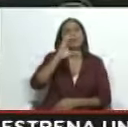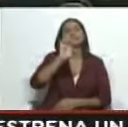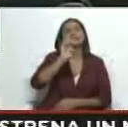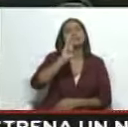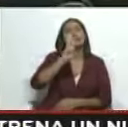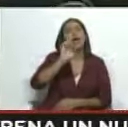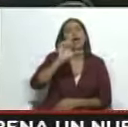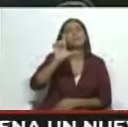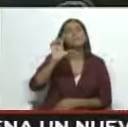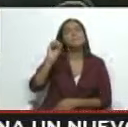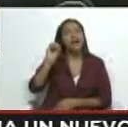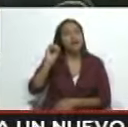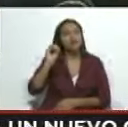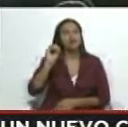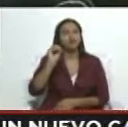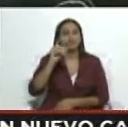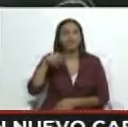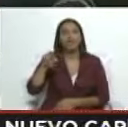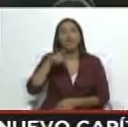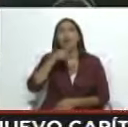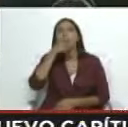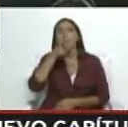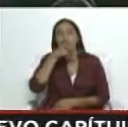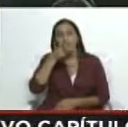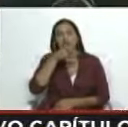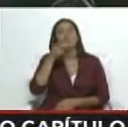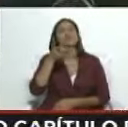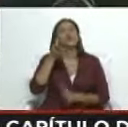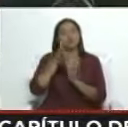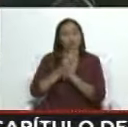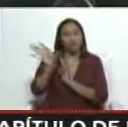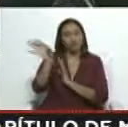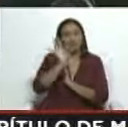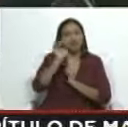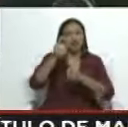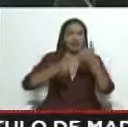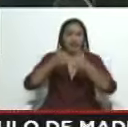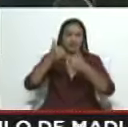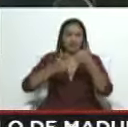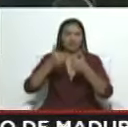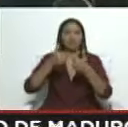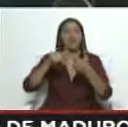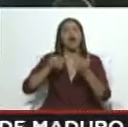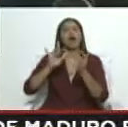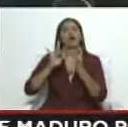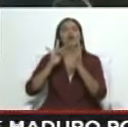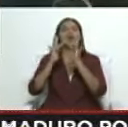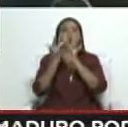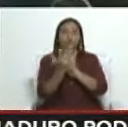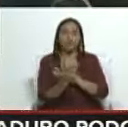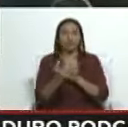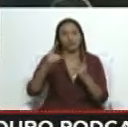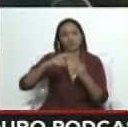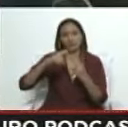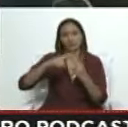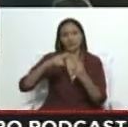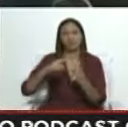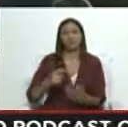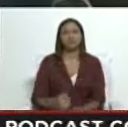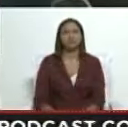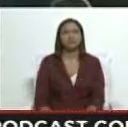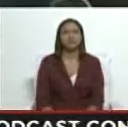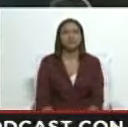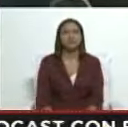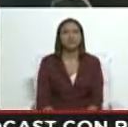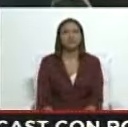Dos organizaciones con fines políticos se han sumado a esta precandidatura. Con esta información, nosotros vamos a despedir el contacto informativo.